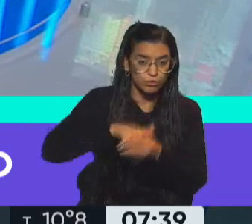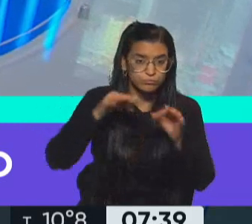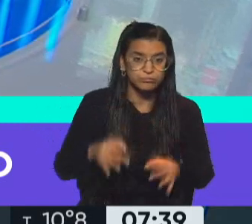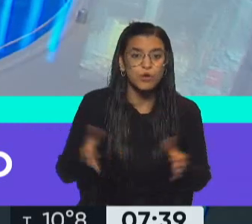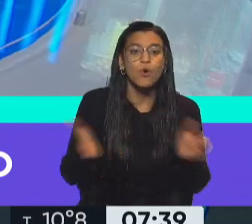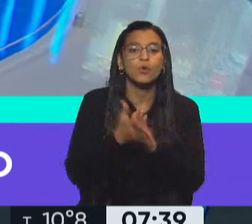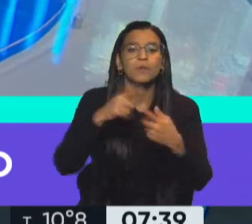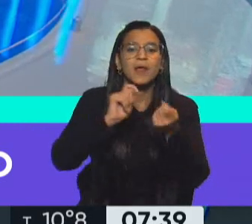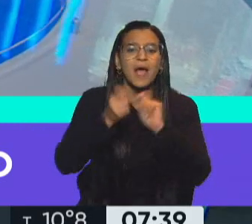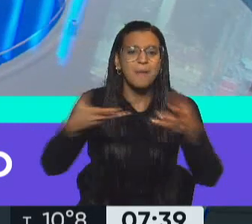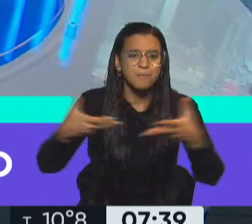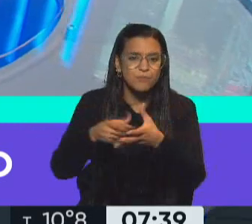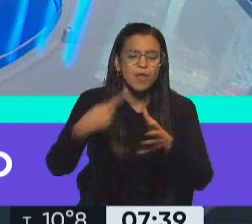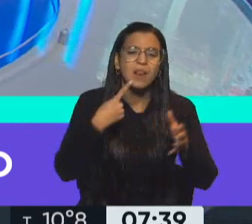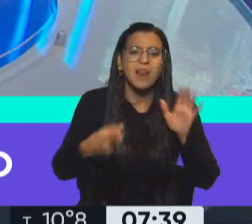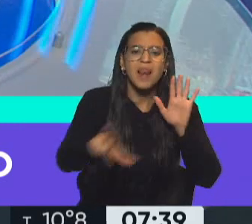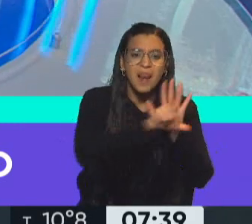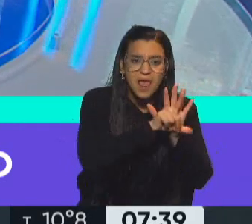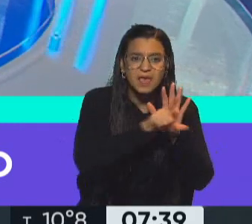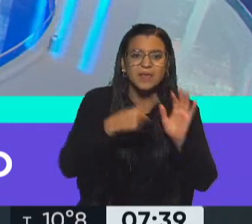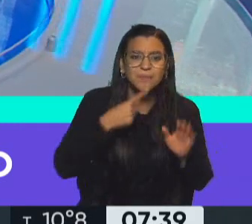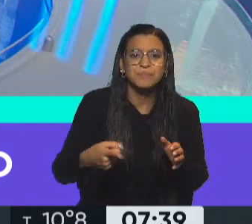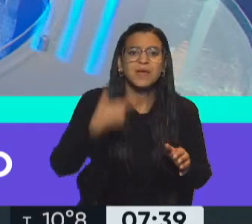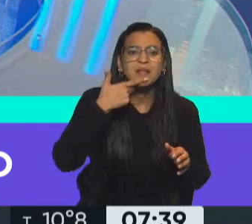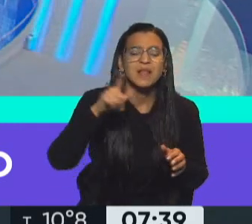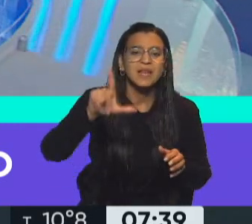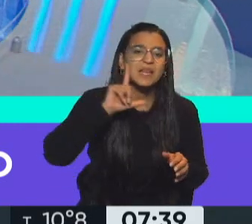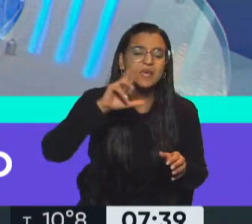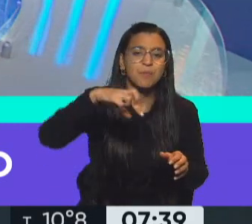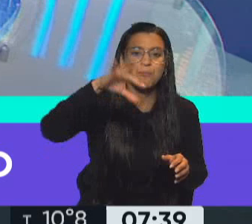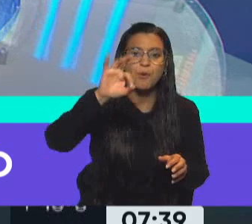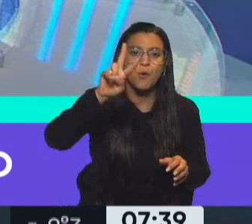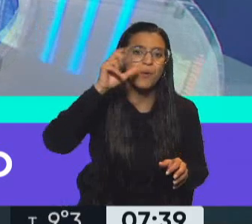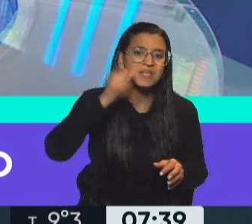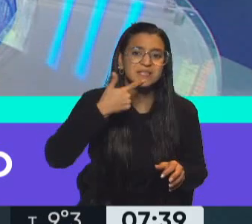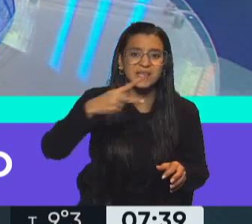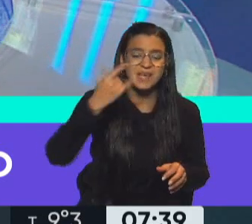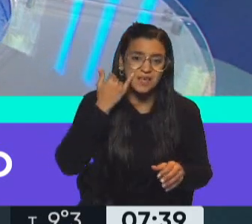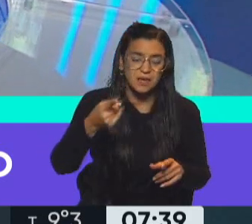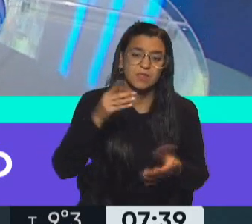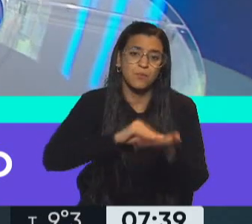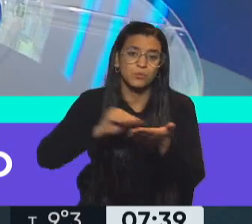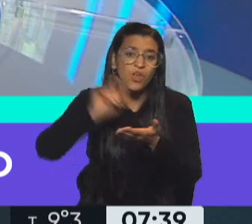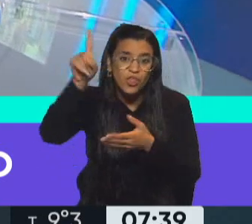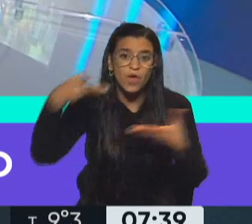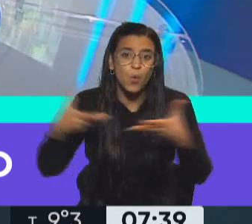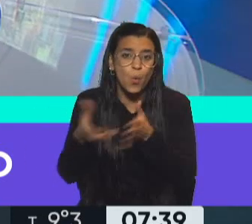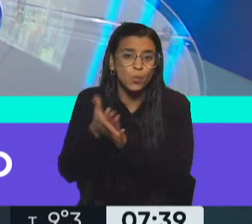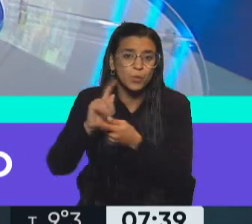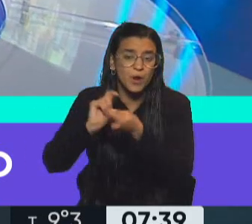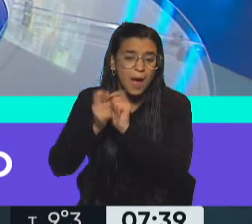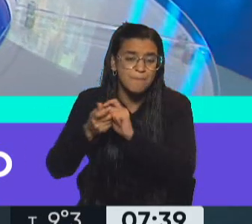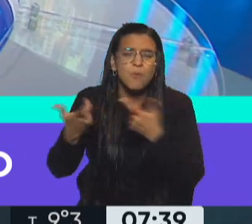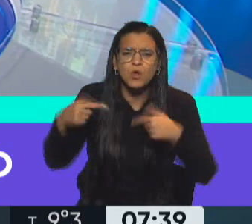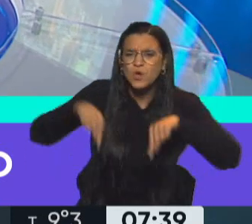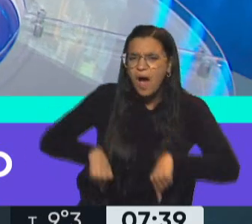Juntos por el Cambio. Es una ley que redactó Daniel Lipovetsky, diputado en ese momento de Juntos por el Cambio, y por eso llama la atención